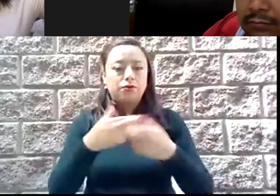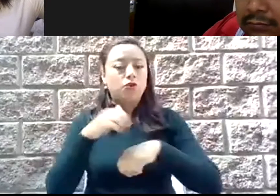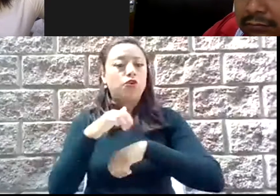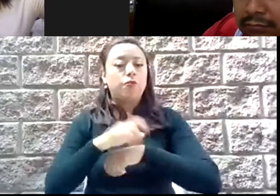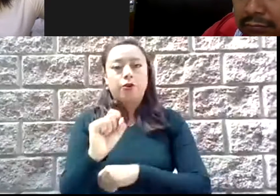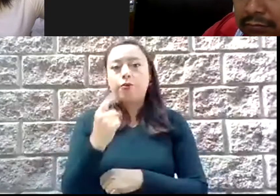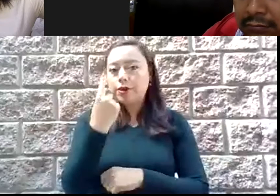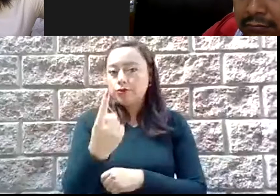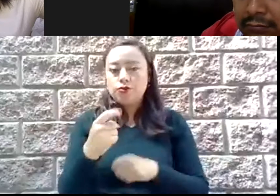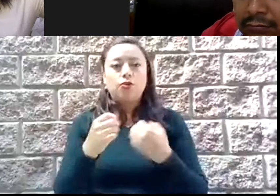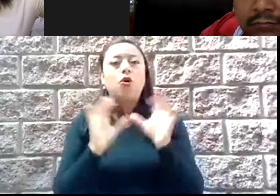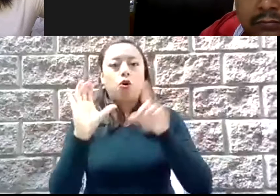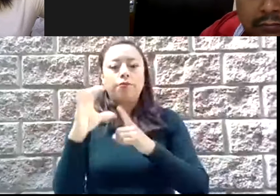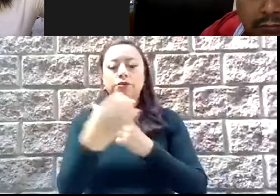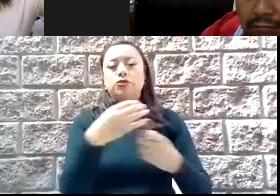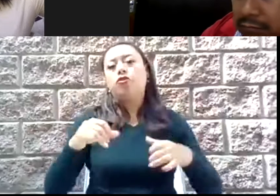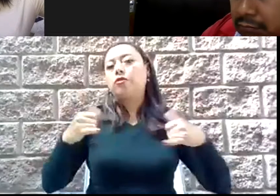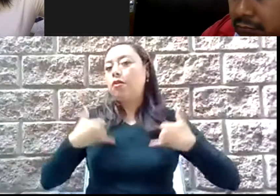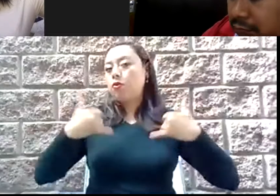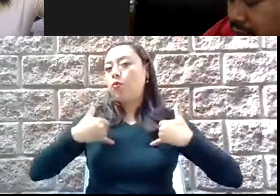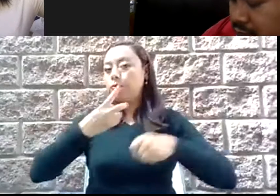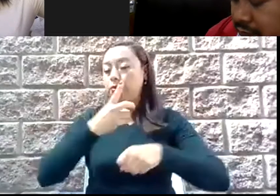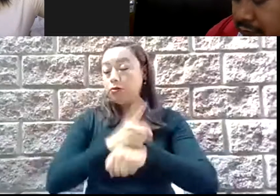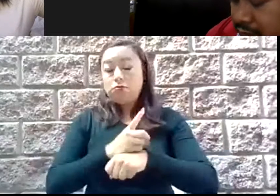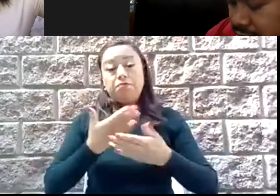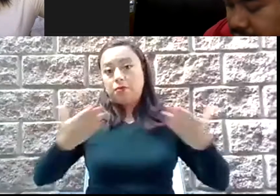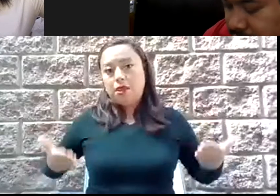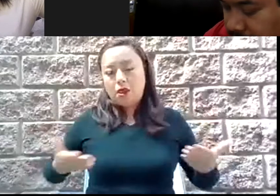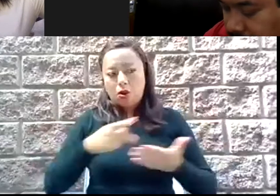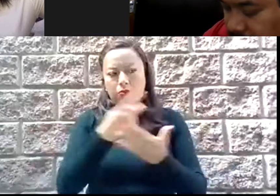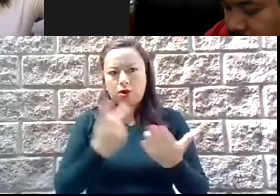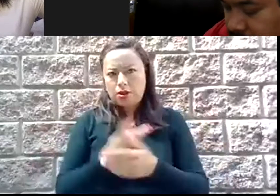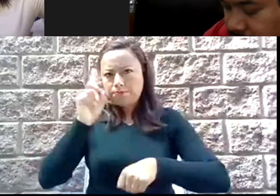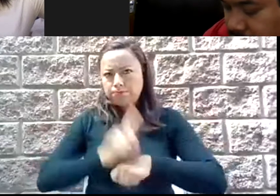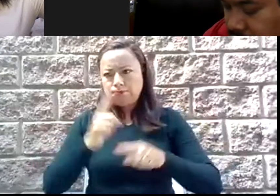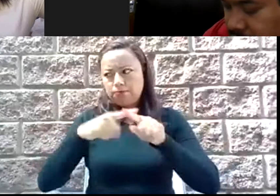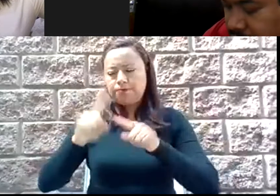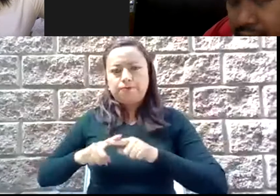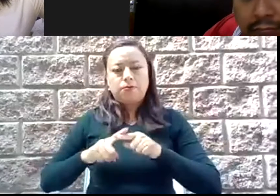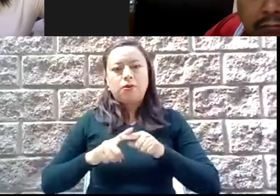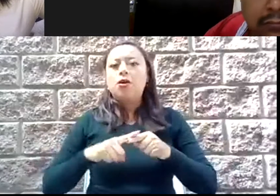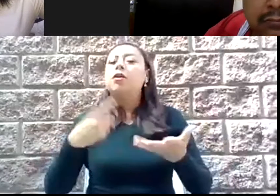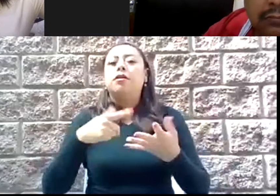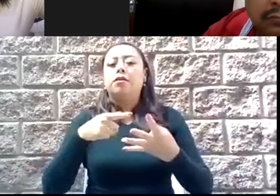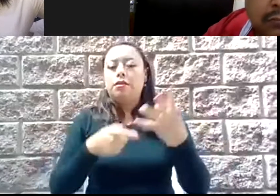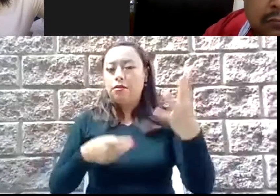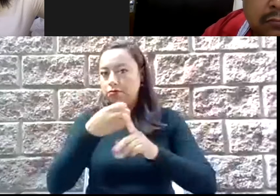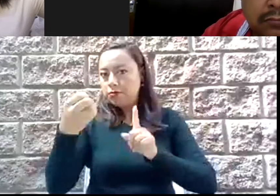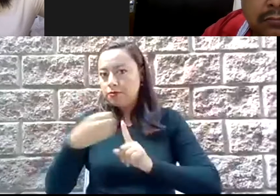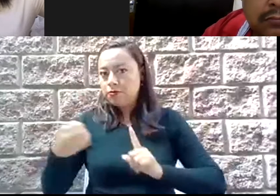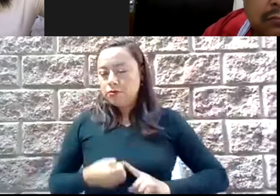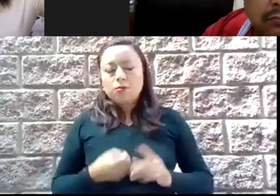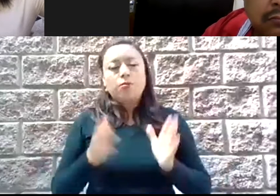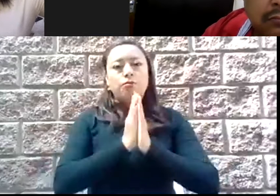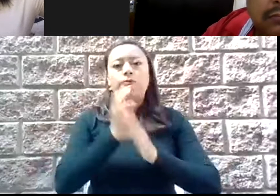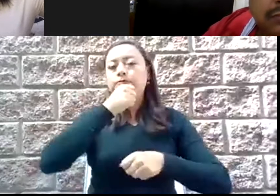ordinaria de la Comisión de Juventud. Tomando en cuenta que ha sido distribuida con antelación la orden del día, solicito a la Secretaría consulte en un solo acto